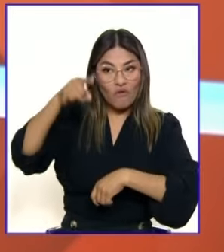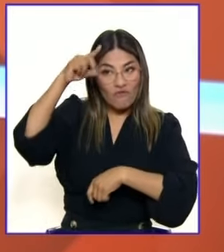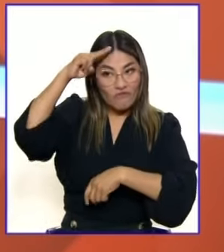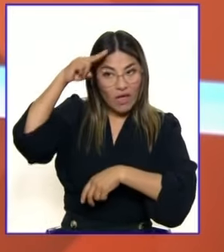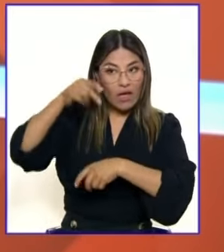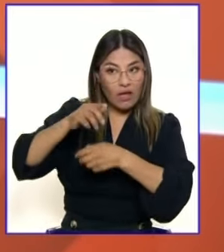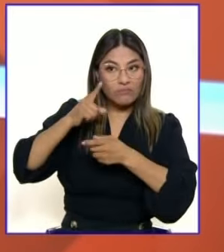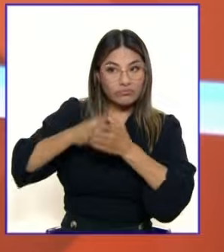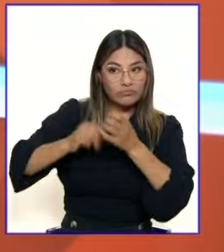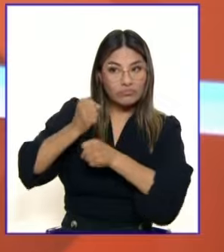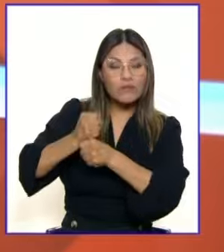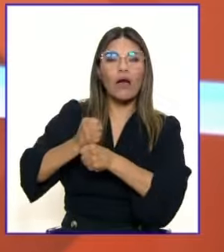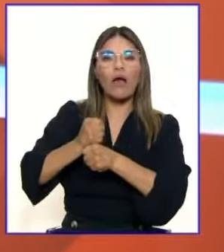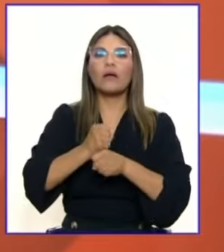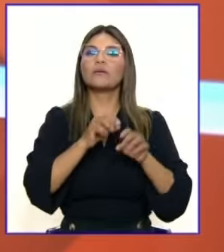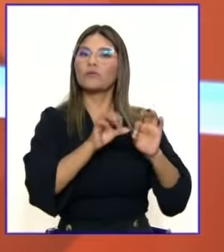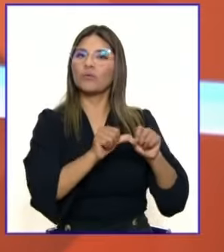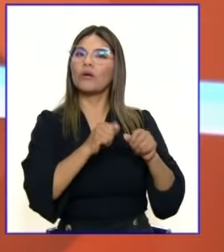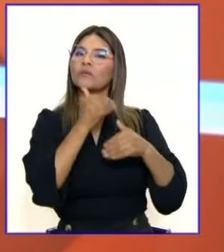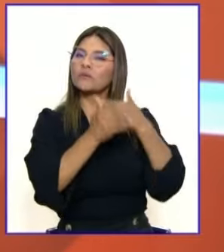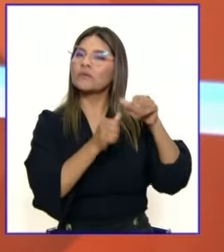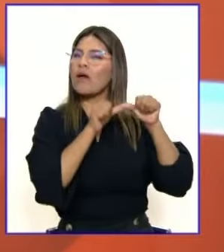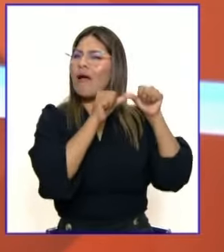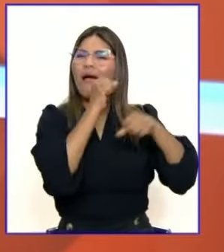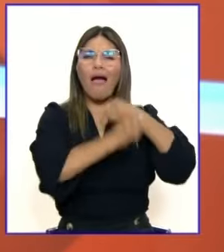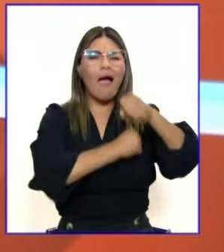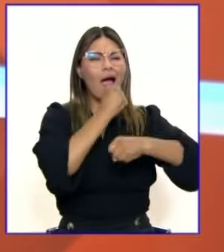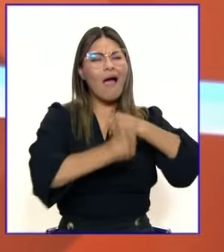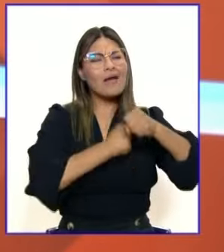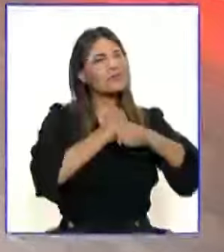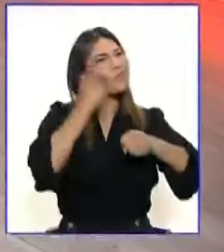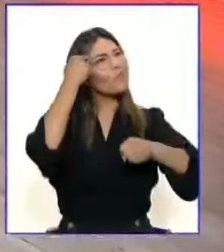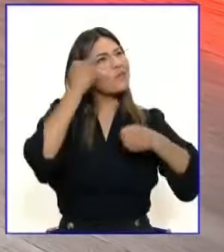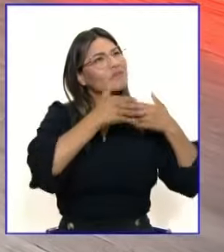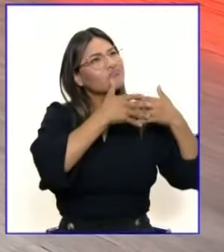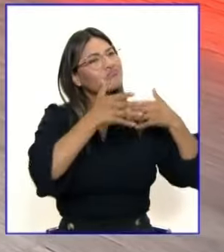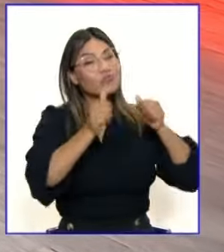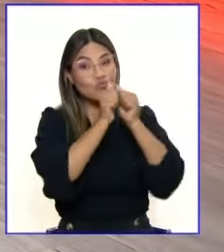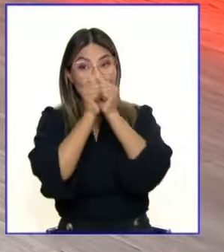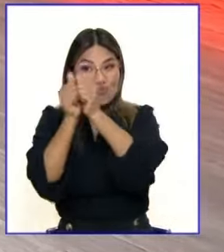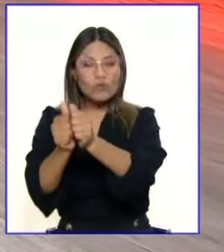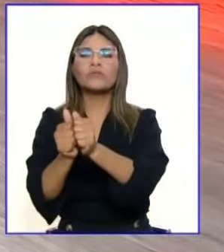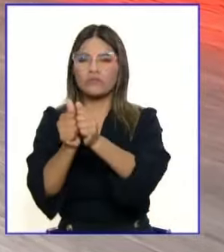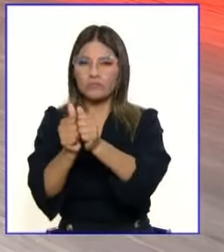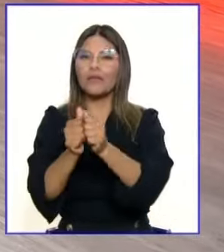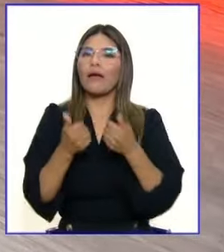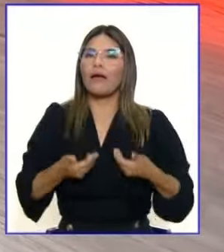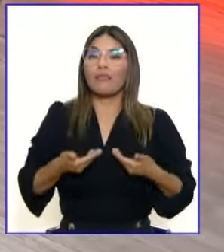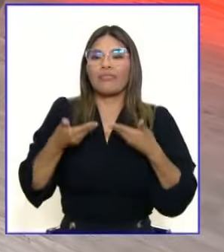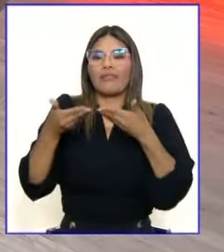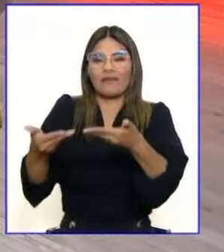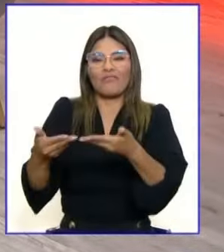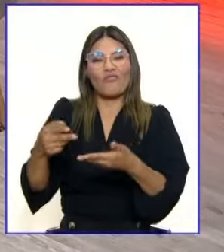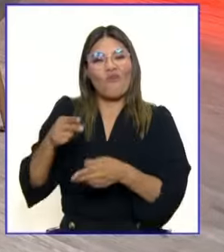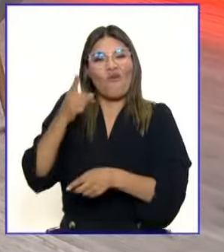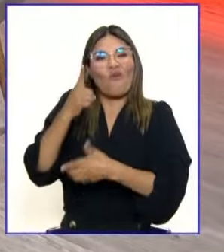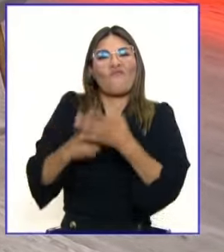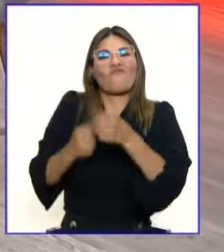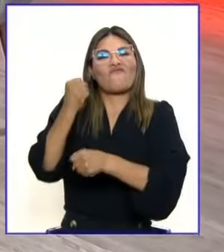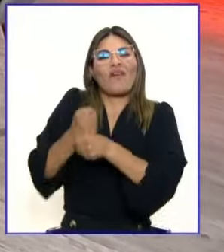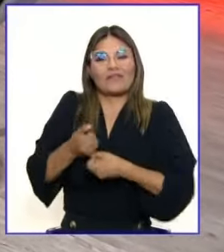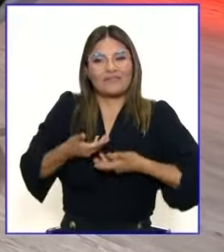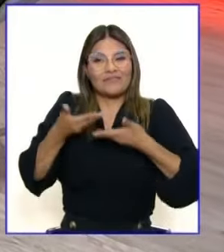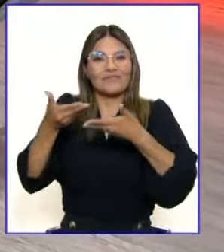no de dos contenedores, sino una relación de largo plazo, de años, y finalmente, al inicio, por supuesto, es un tema también